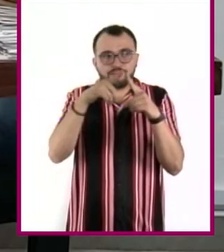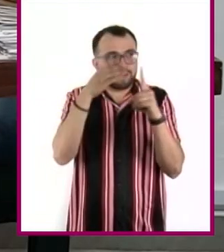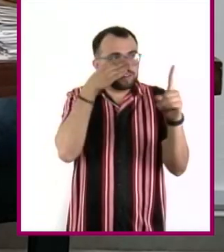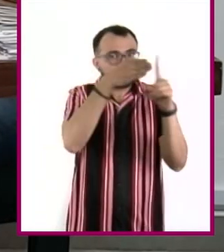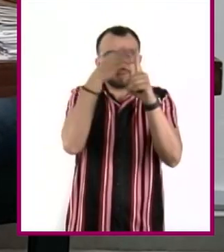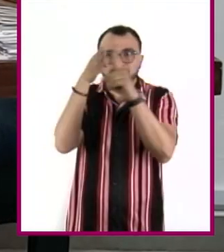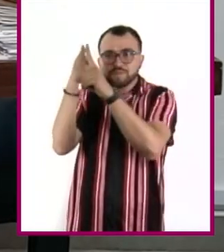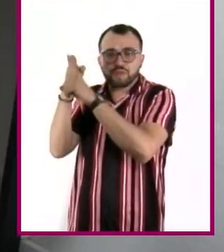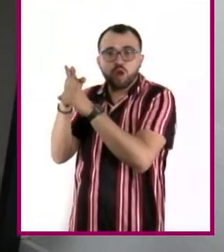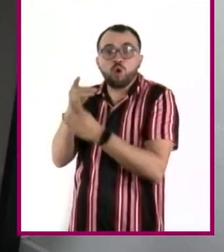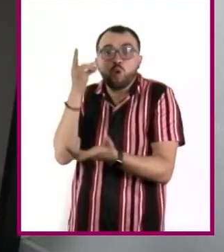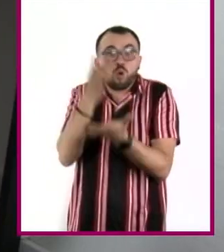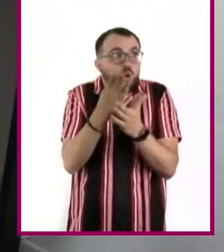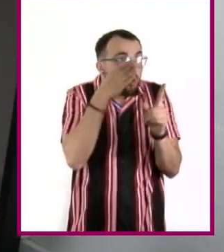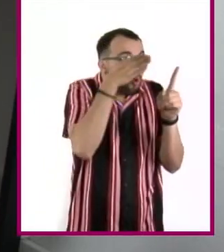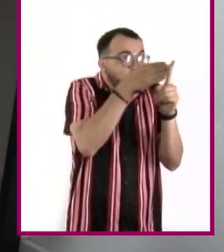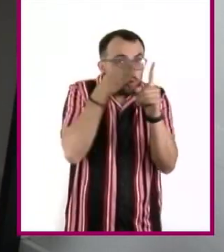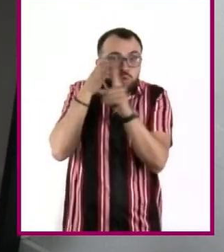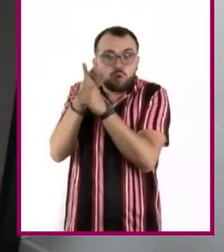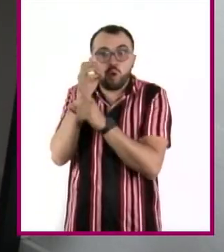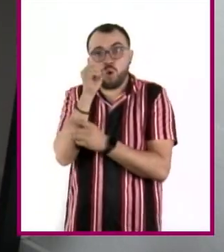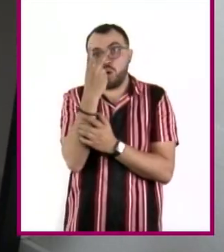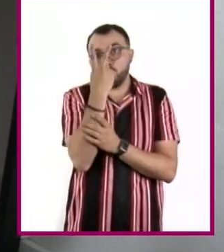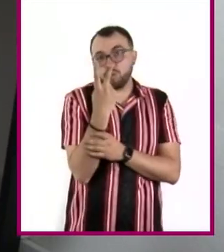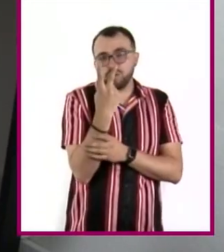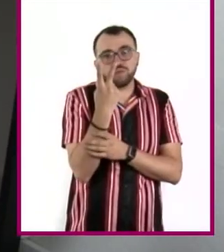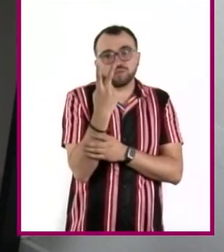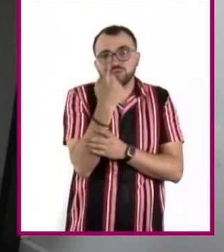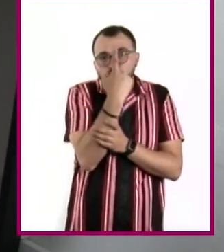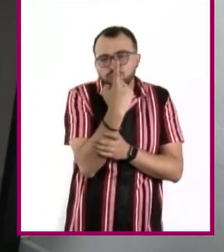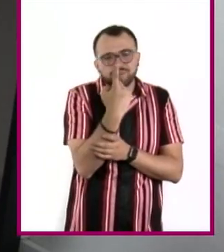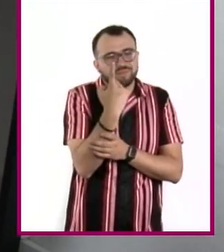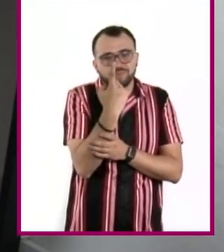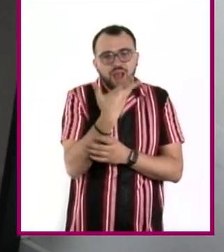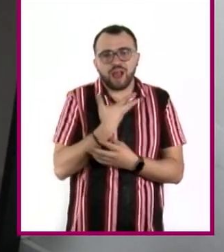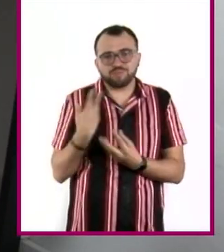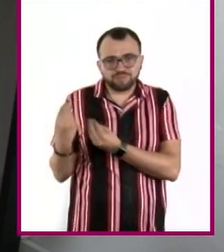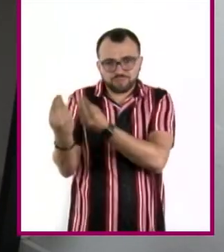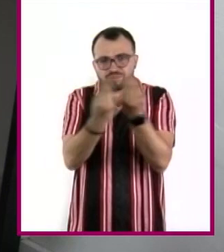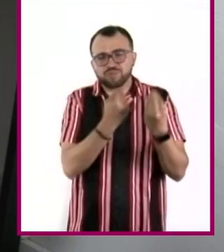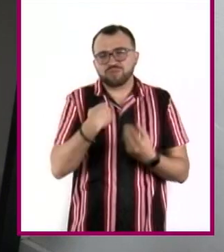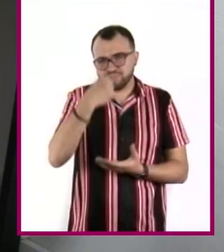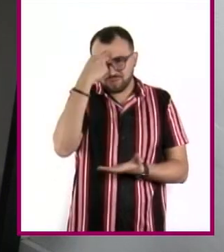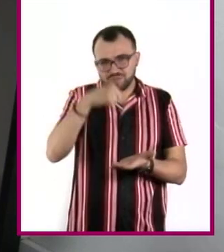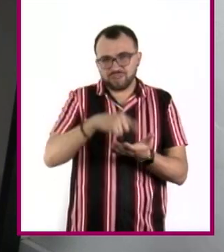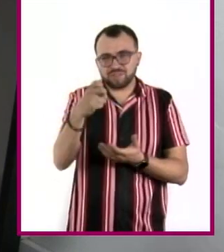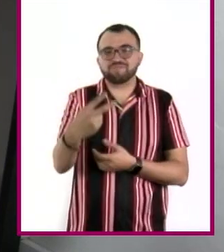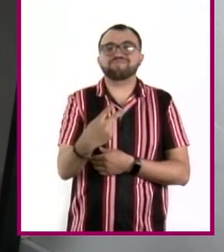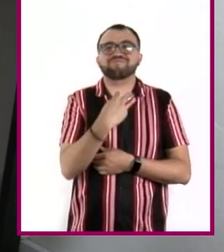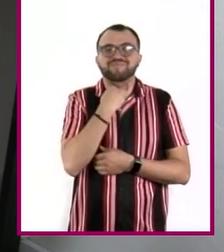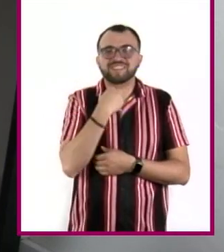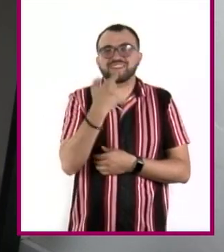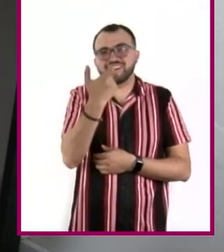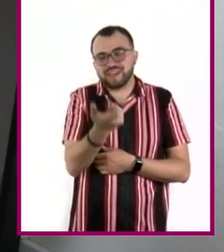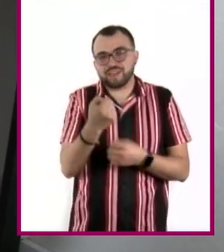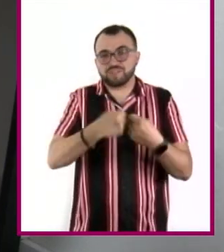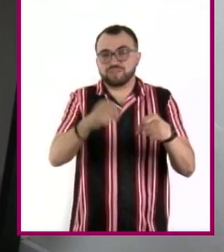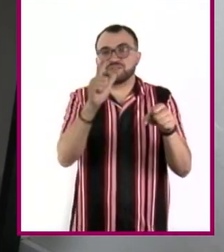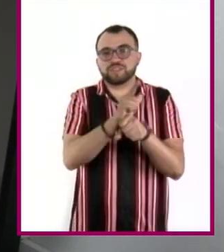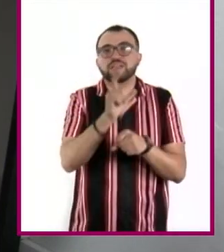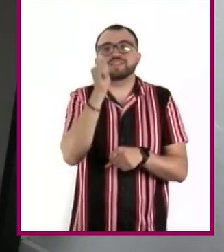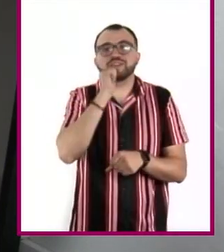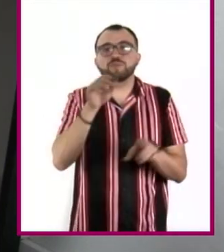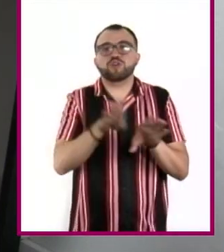solo en una o en dos. Yo pienso que las crisis económicas y sociales conducen necesariamente a optar por los